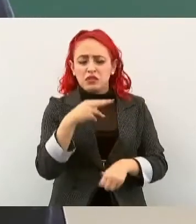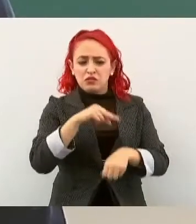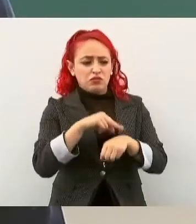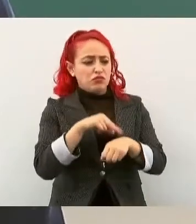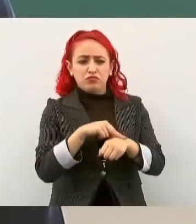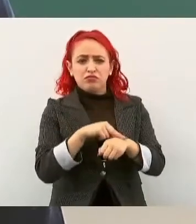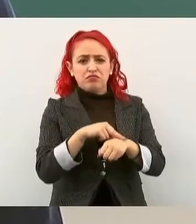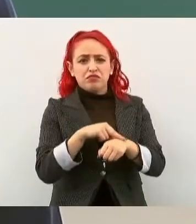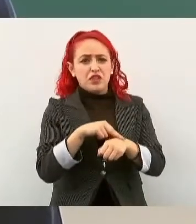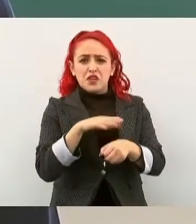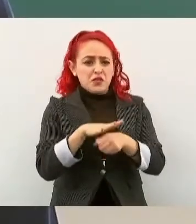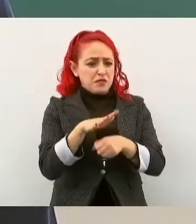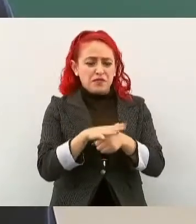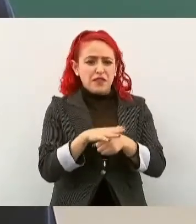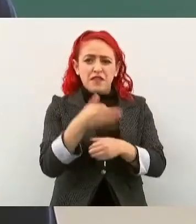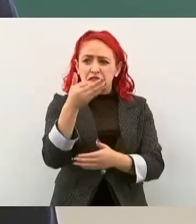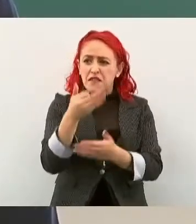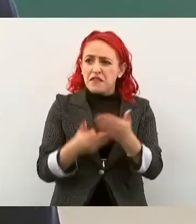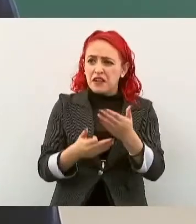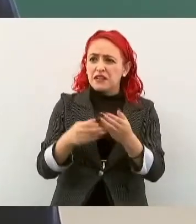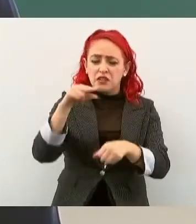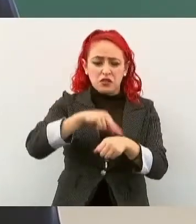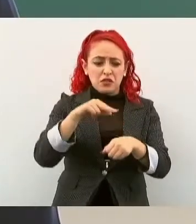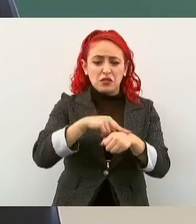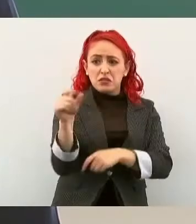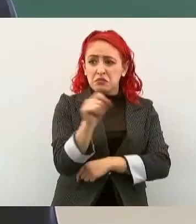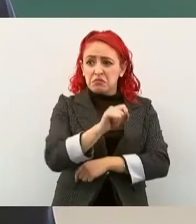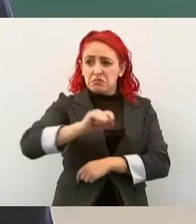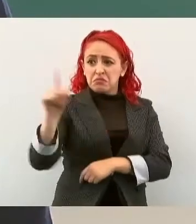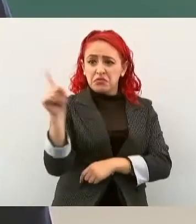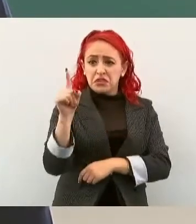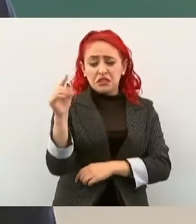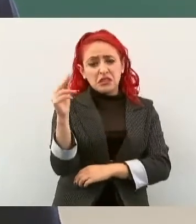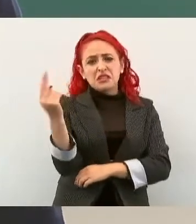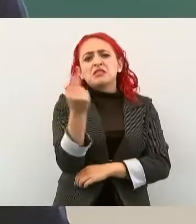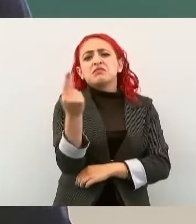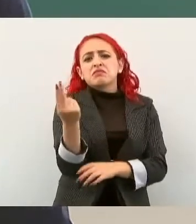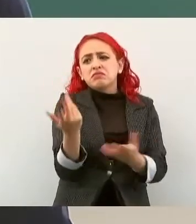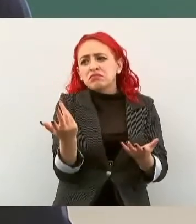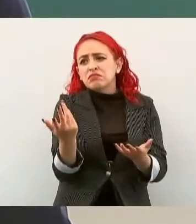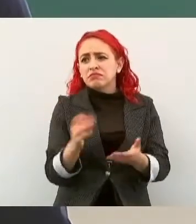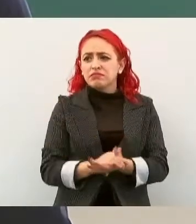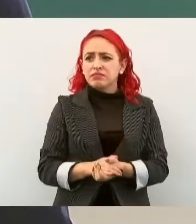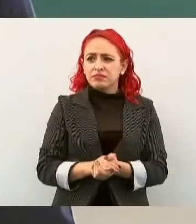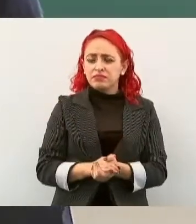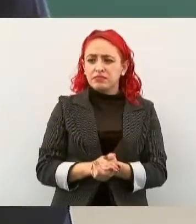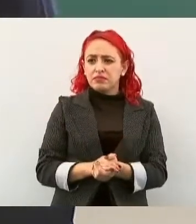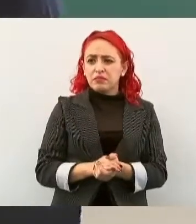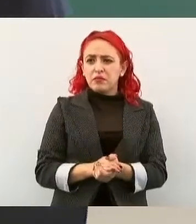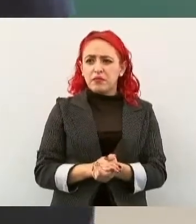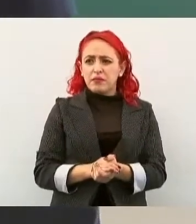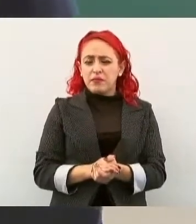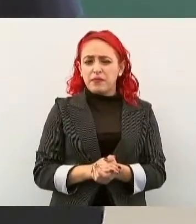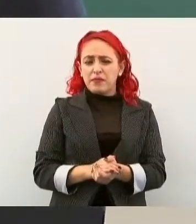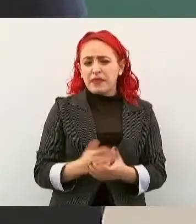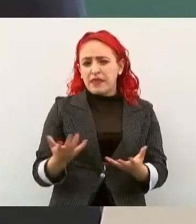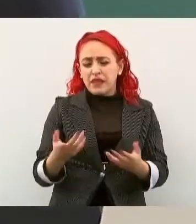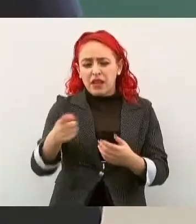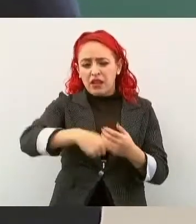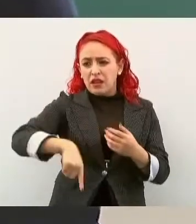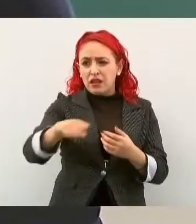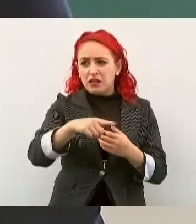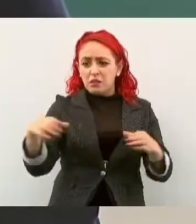médicos y menos los especialistas que requerimos, porque en el afán